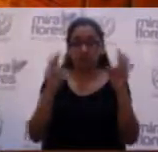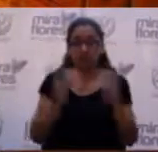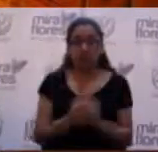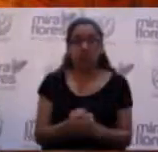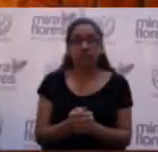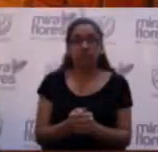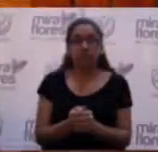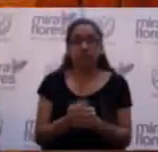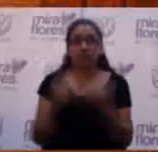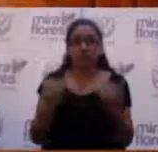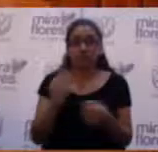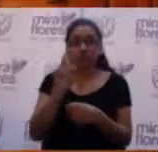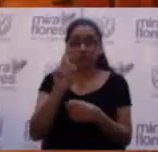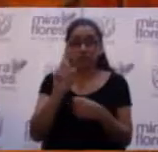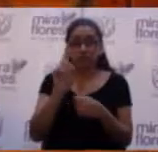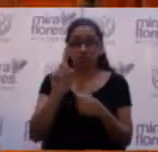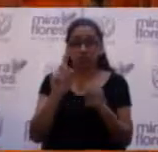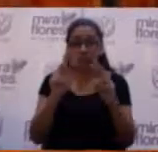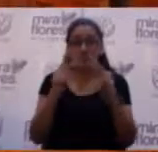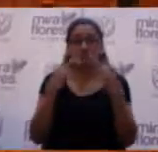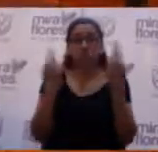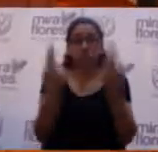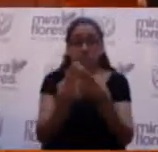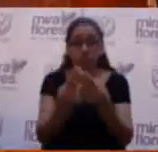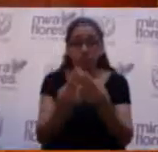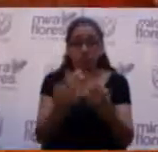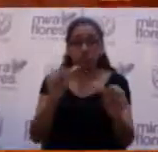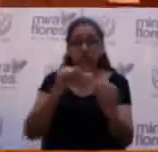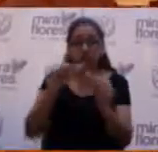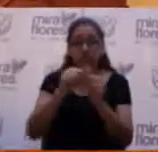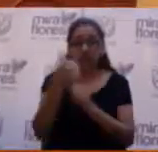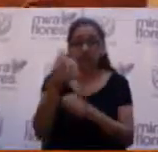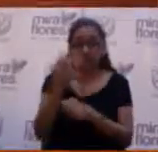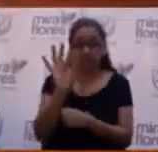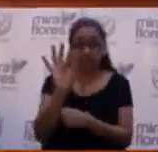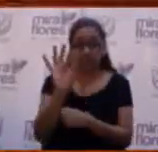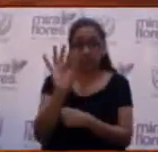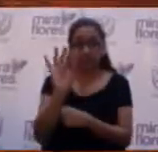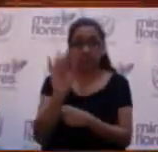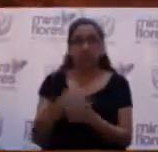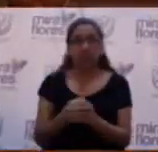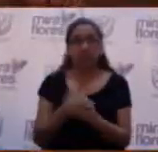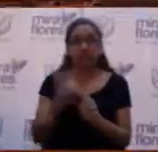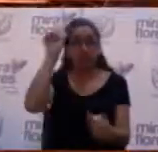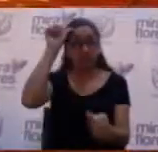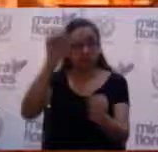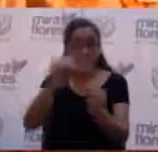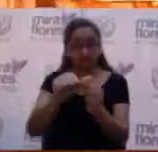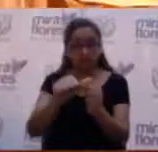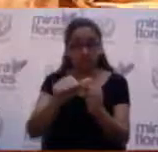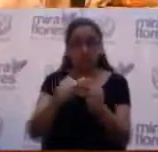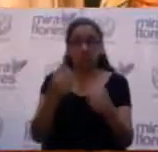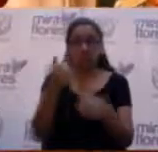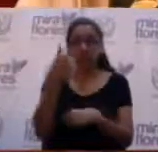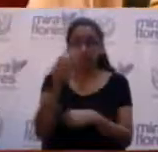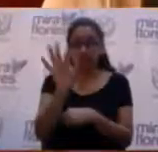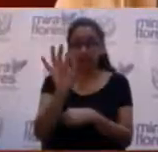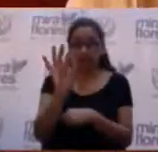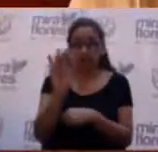una sesión extraordinaria el día 19, ¿verdad? Recordar que tenemos sesión extraordinaria el